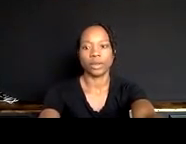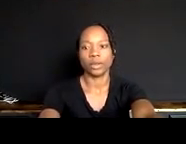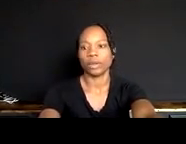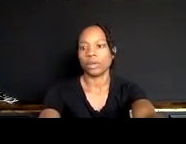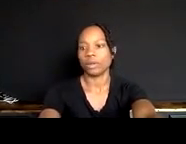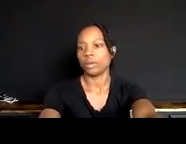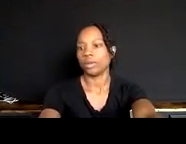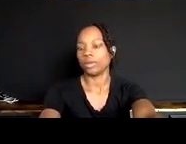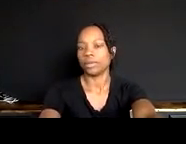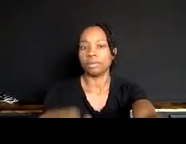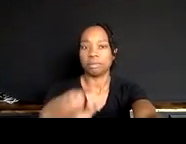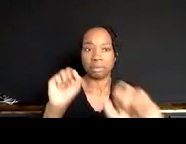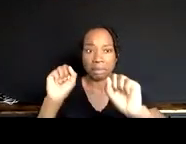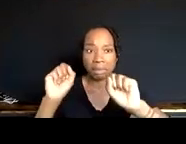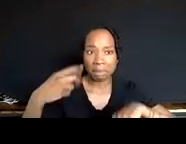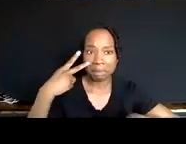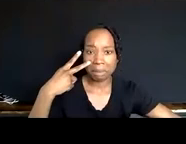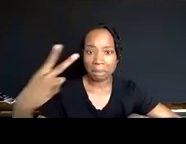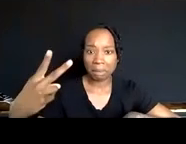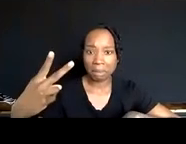¿Pueden ver? No.